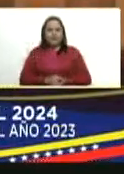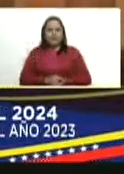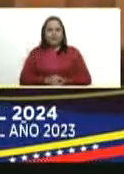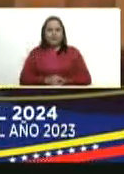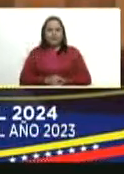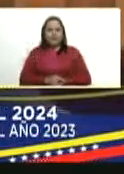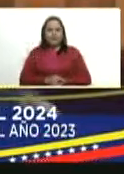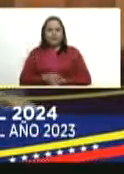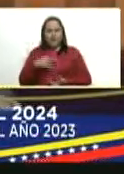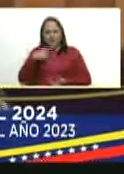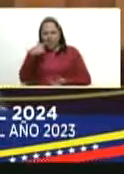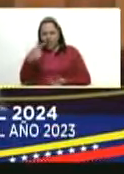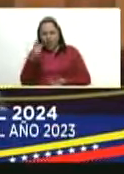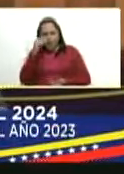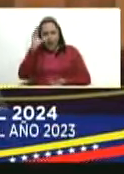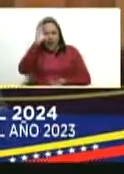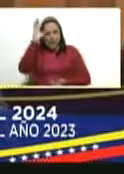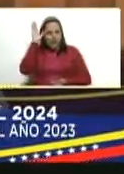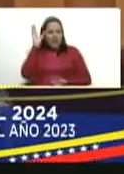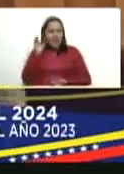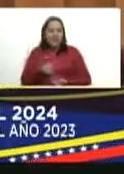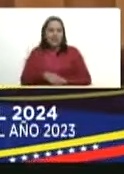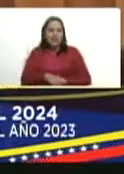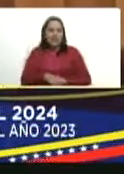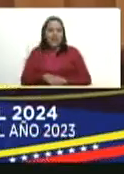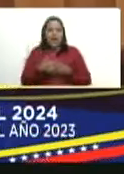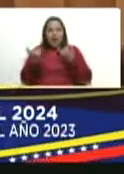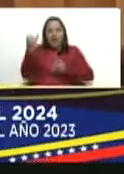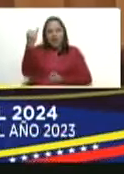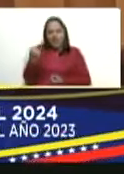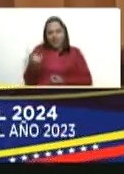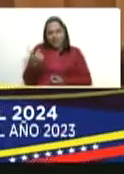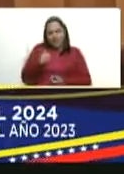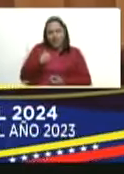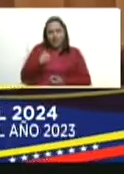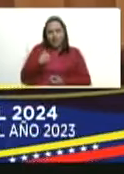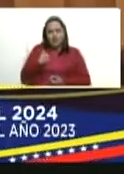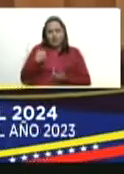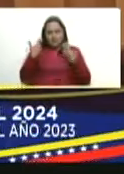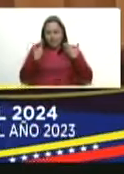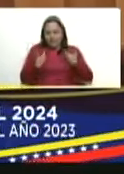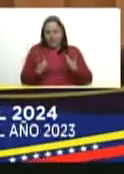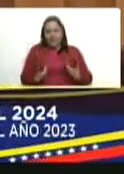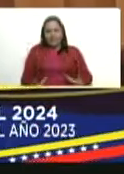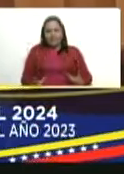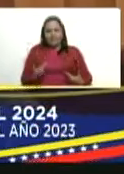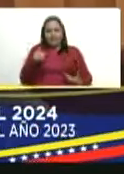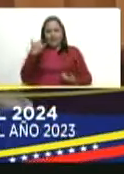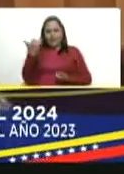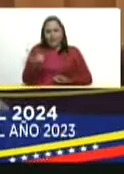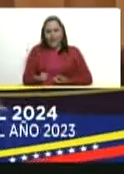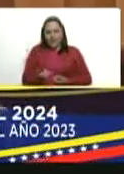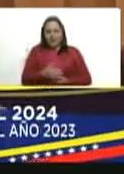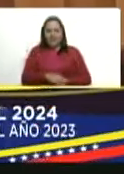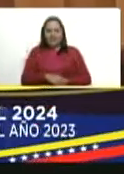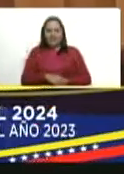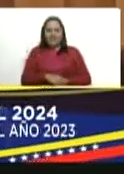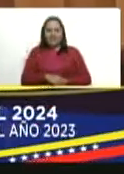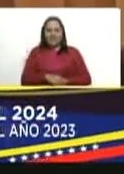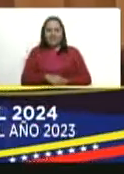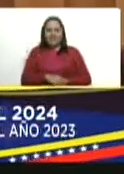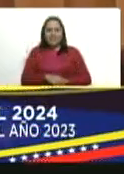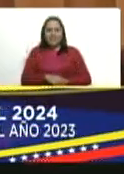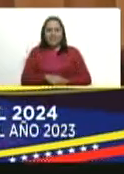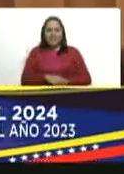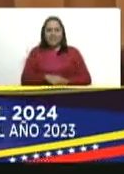Yo le digo a Capriles, Capriles, ahora el flaco soy yo. Mira, el flaco, Capriles.